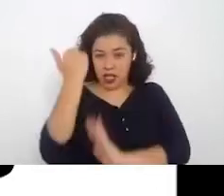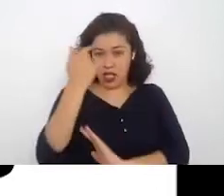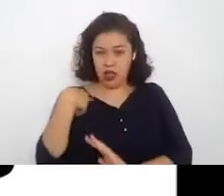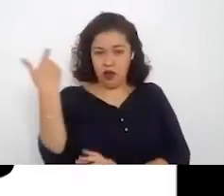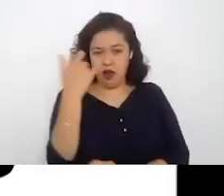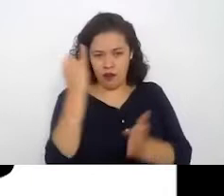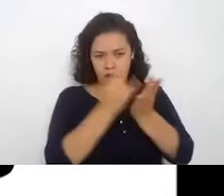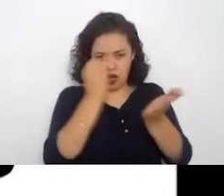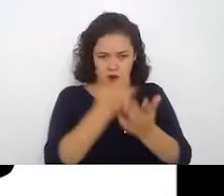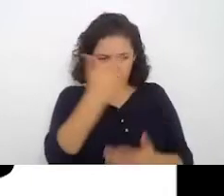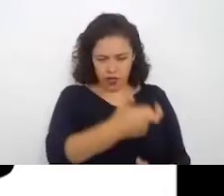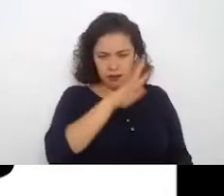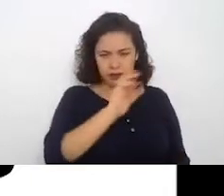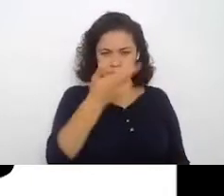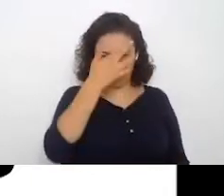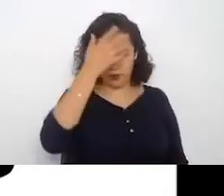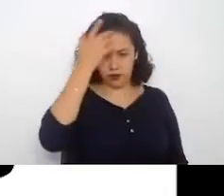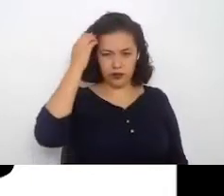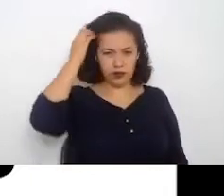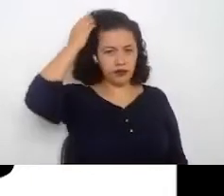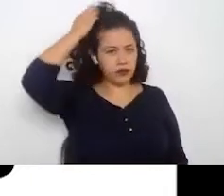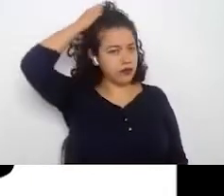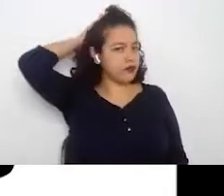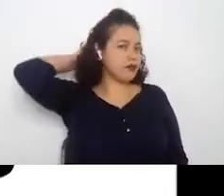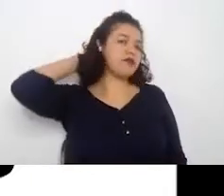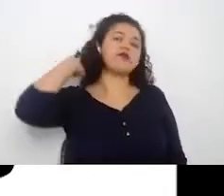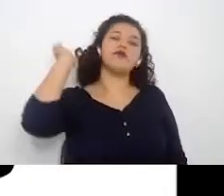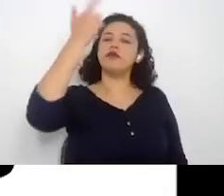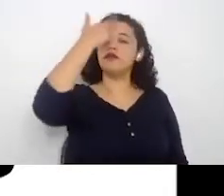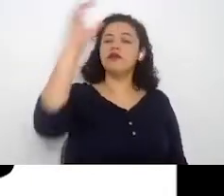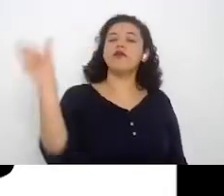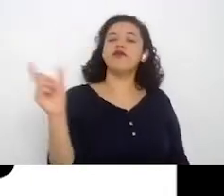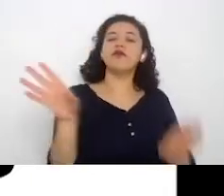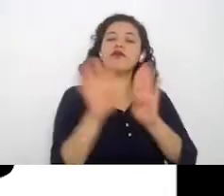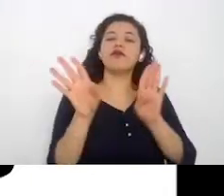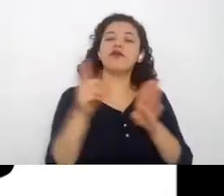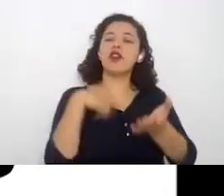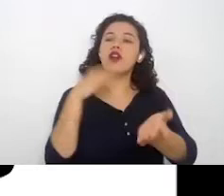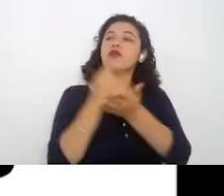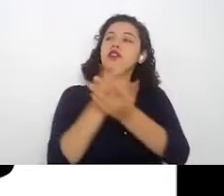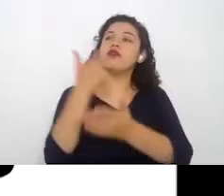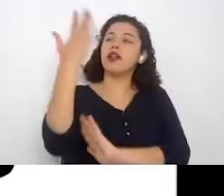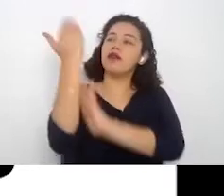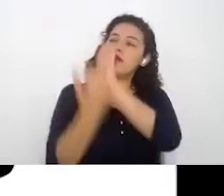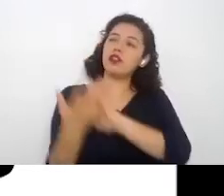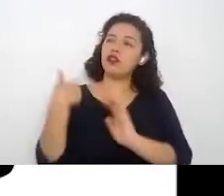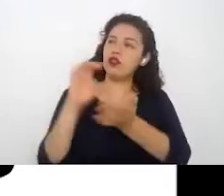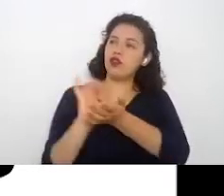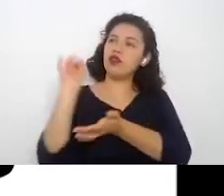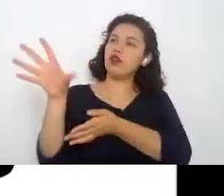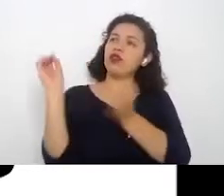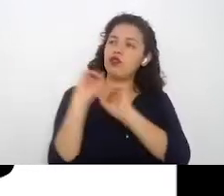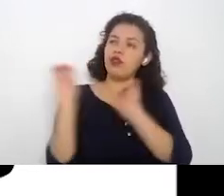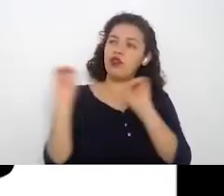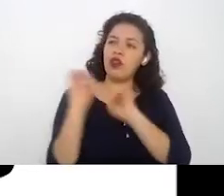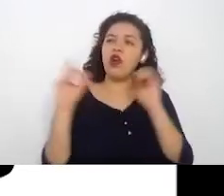Recuerden, y como no se emitió un deducible, pues se va a tener que identificar como una